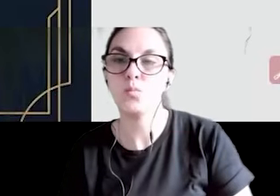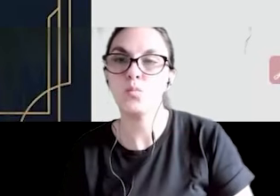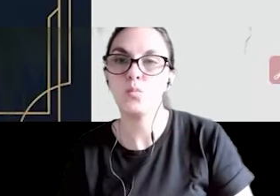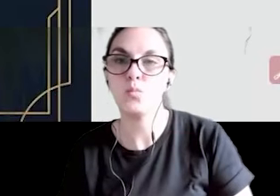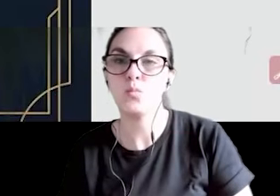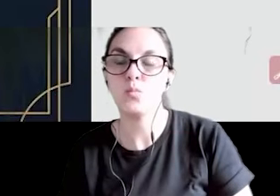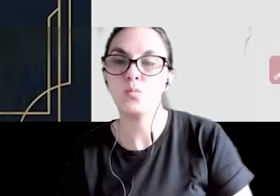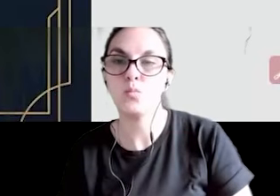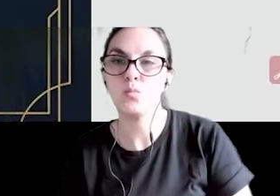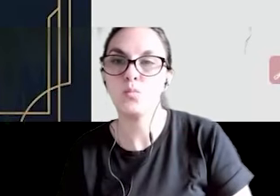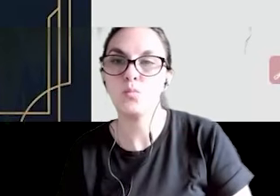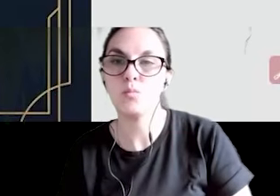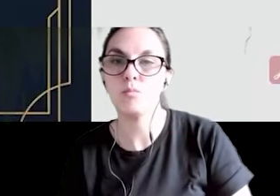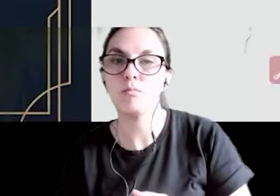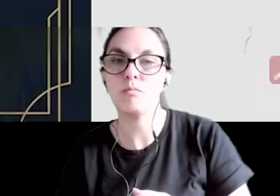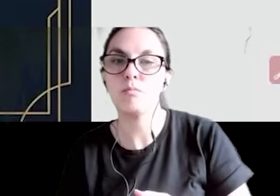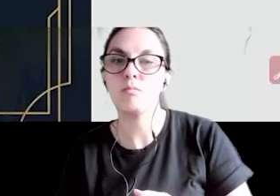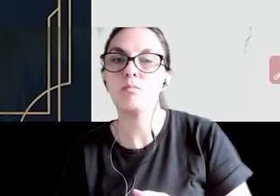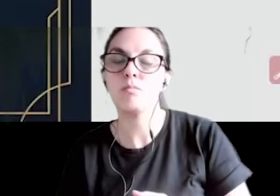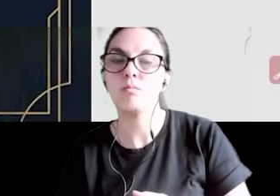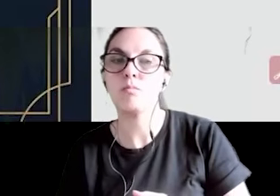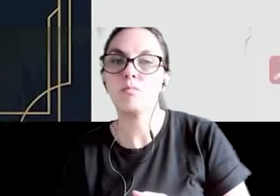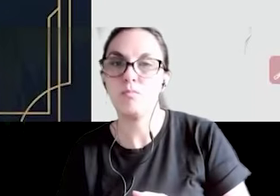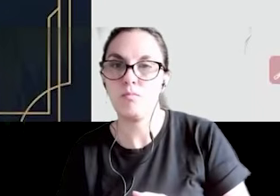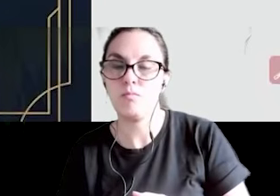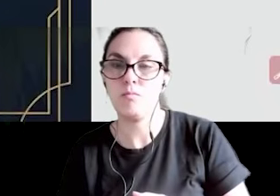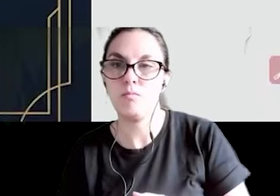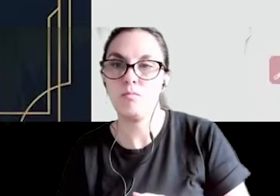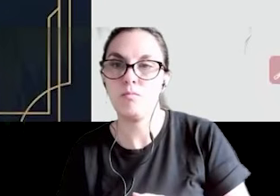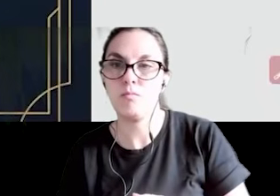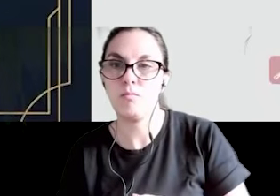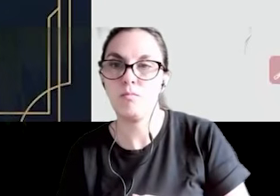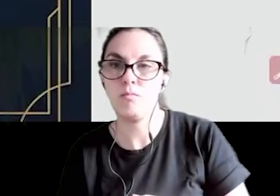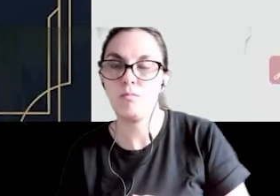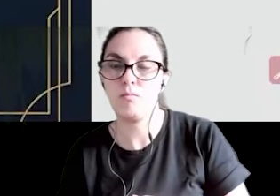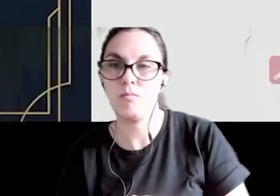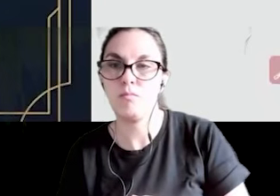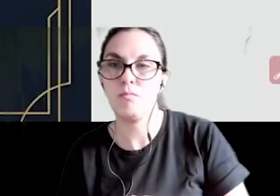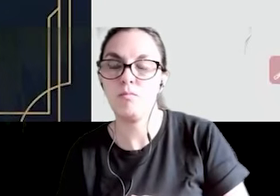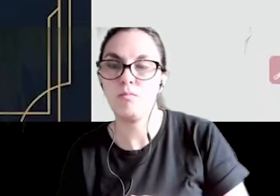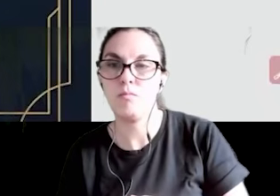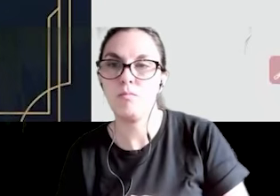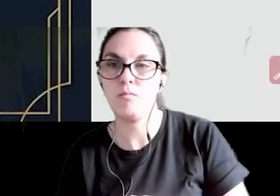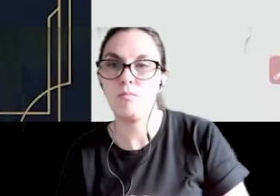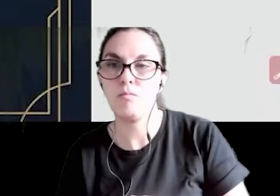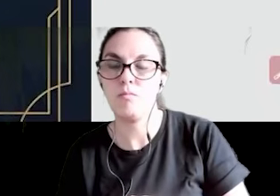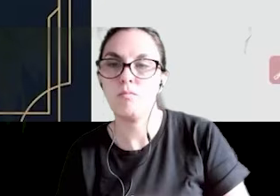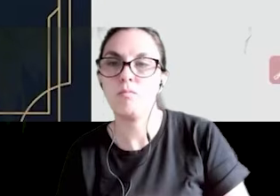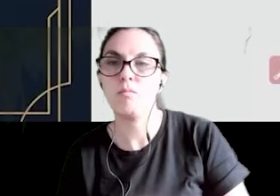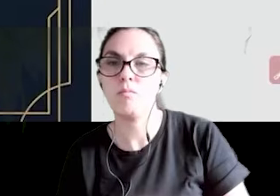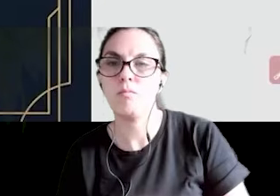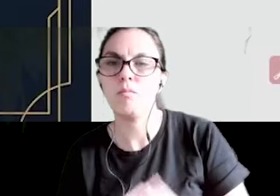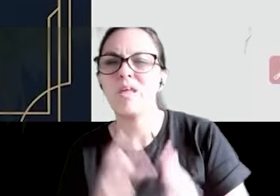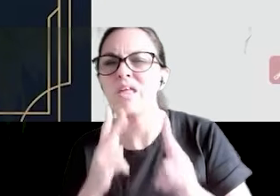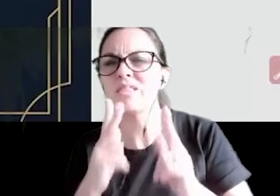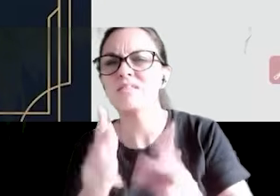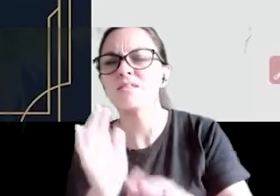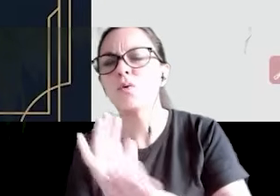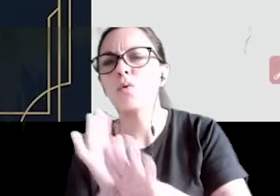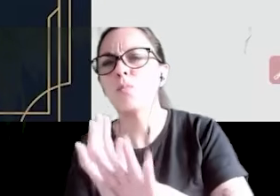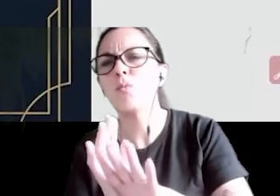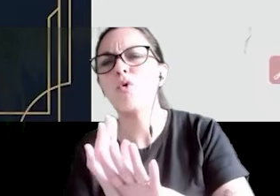se le va a dar este tratamiento y pone entre las excepciones donde nosotros podríamos no